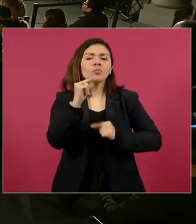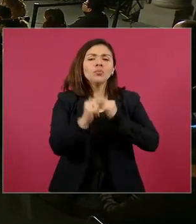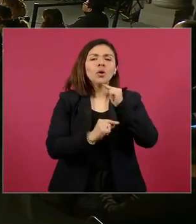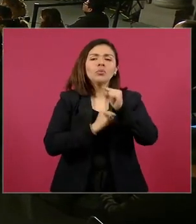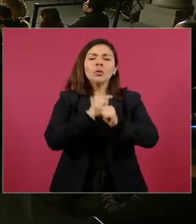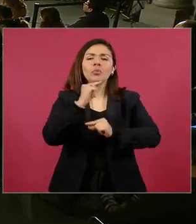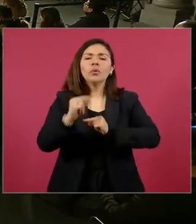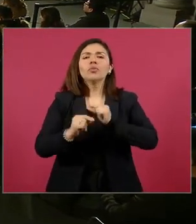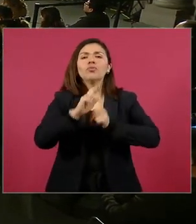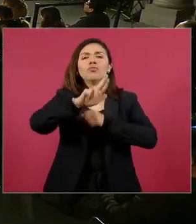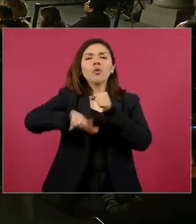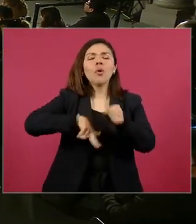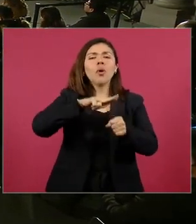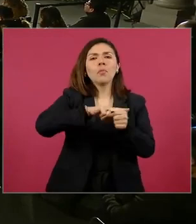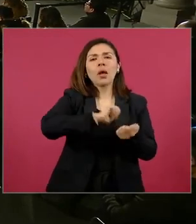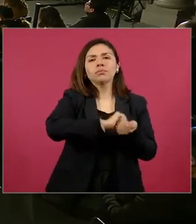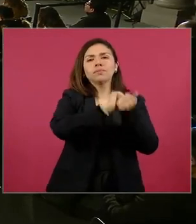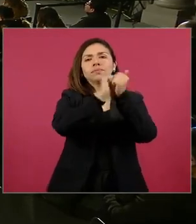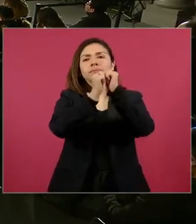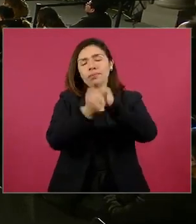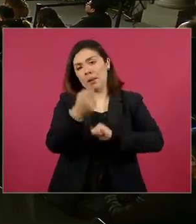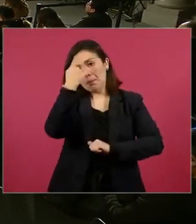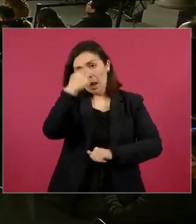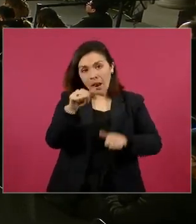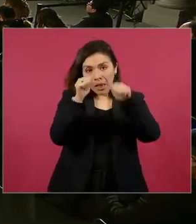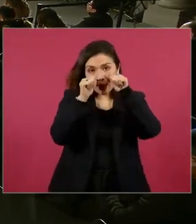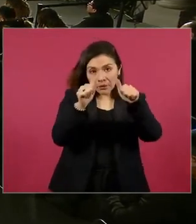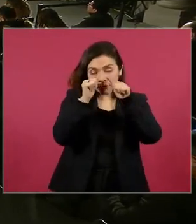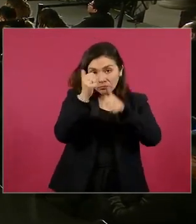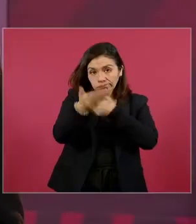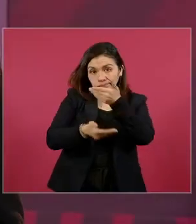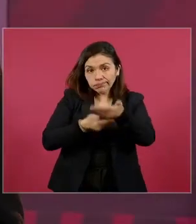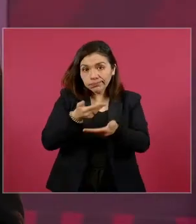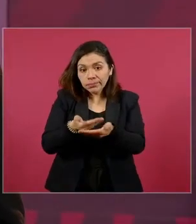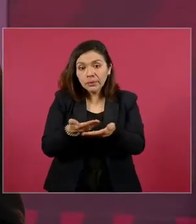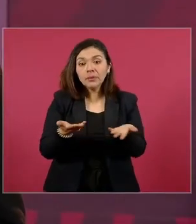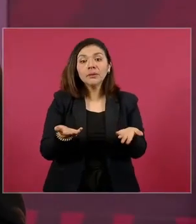normalizando el servicio.